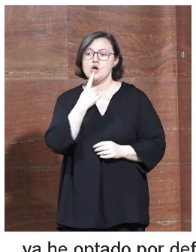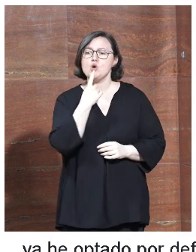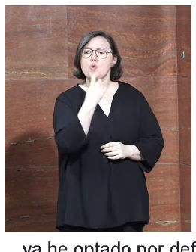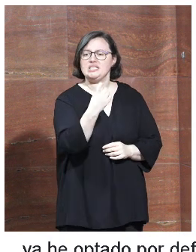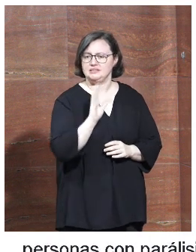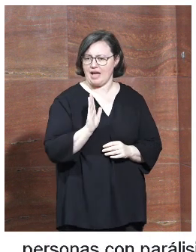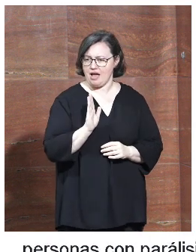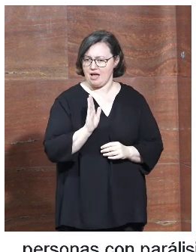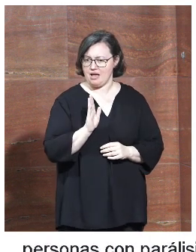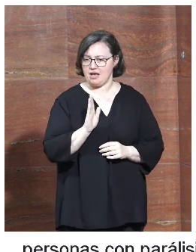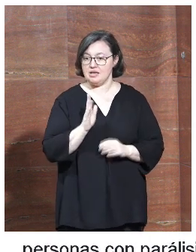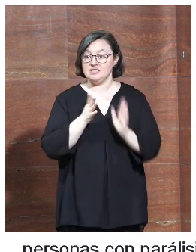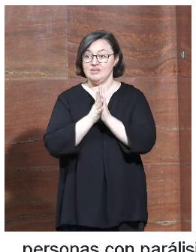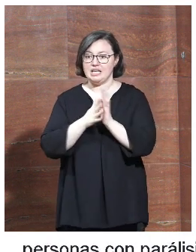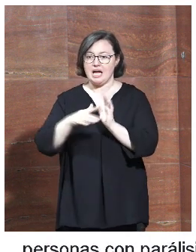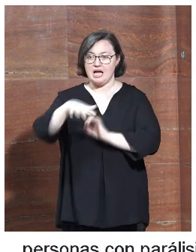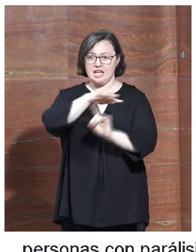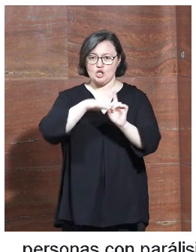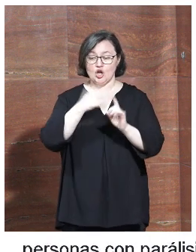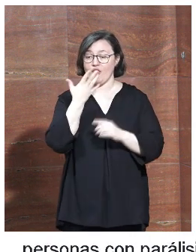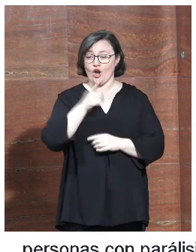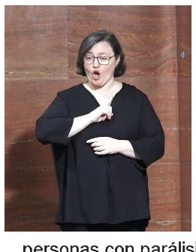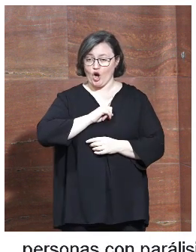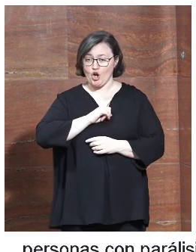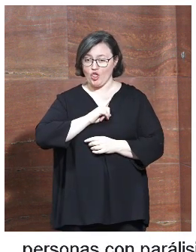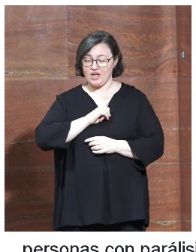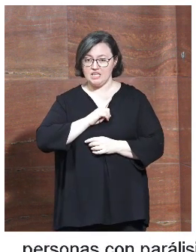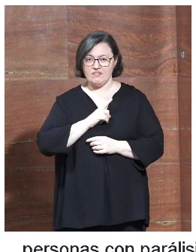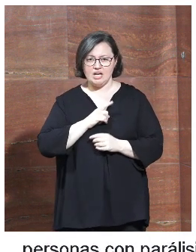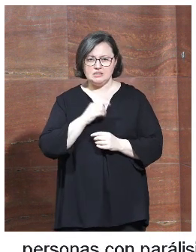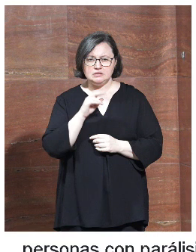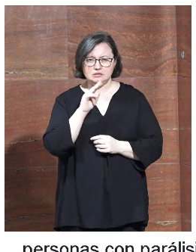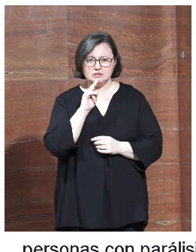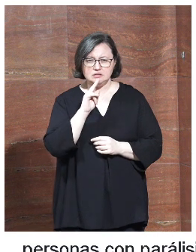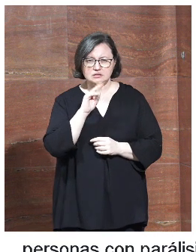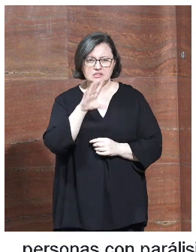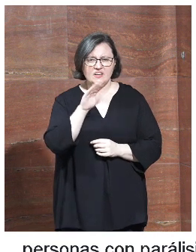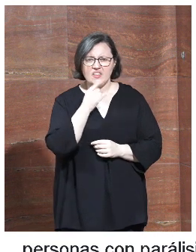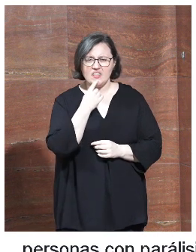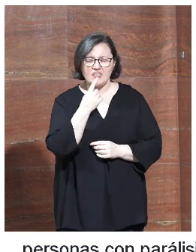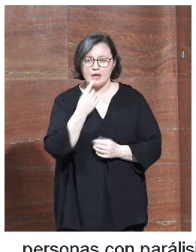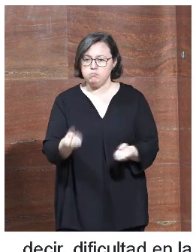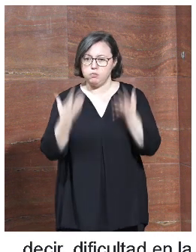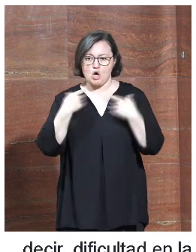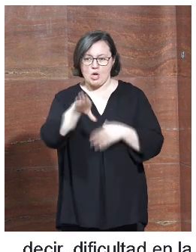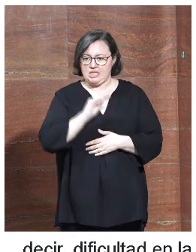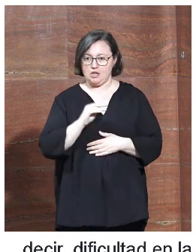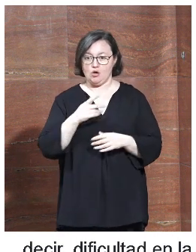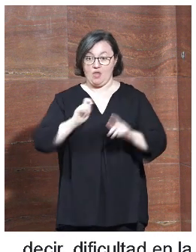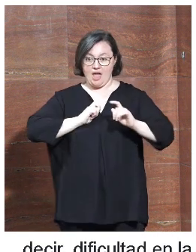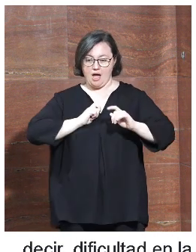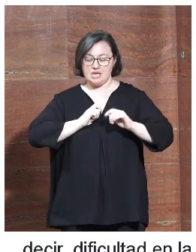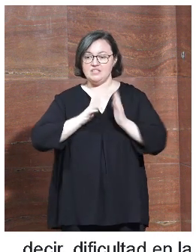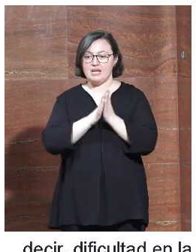palabras. Eso hace que en entornos ajenos a su círculo personal no se les comprenda. Entonces, ¿eso a qué nos conduce? Que a cuando